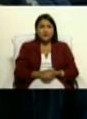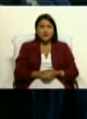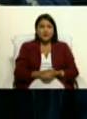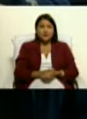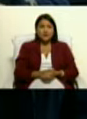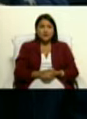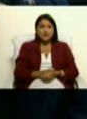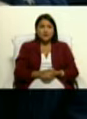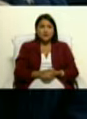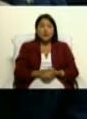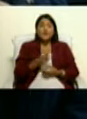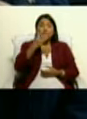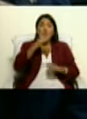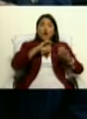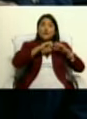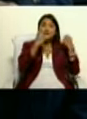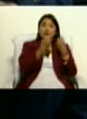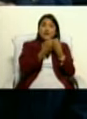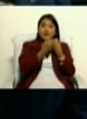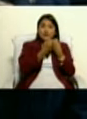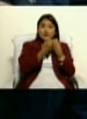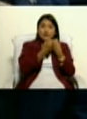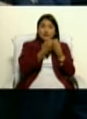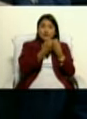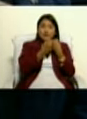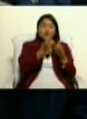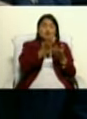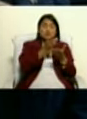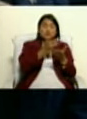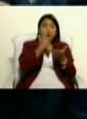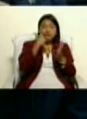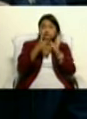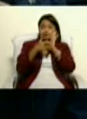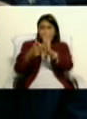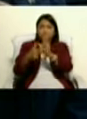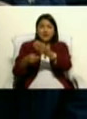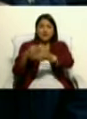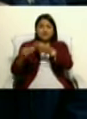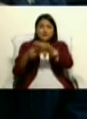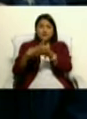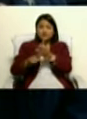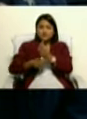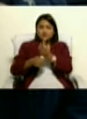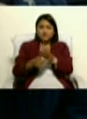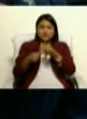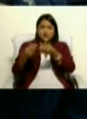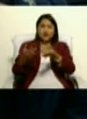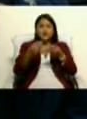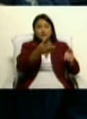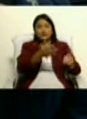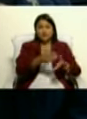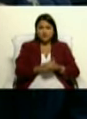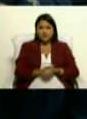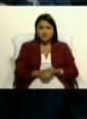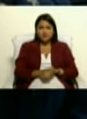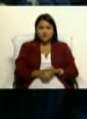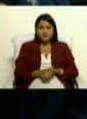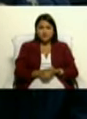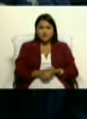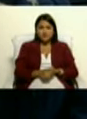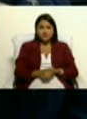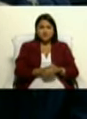itinerantes, dos oficinas móviles para darle la garantía a nuestro querido pueblo de la emisión de su cédula de identidad. El llamado es al